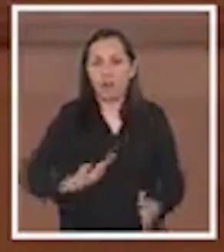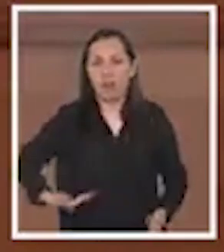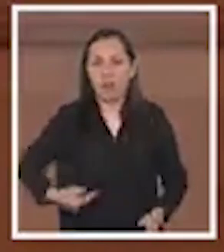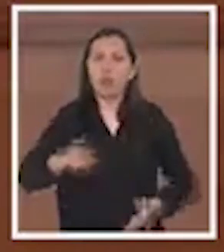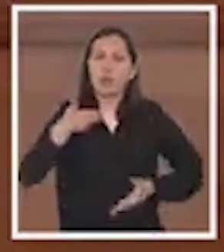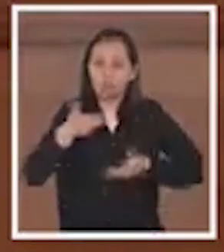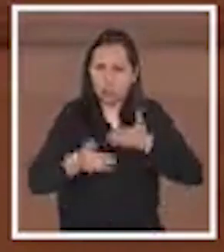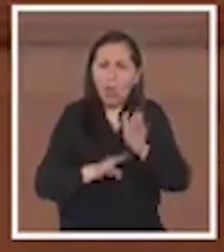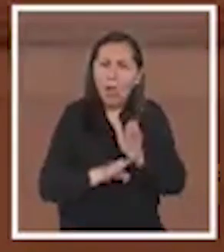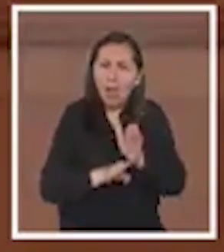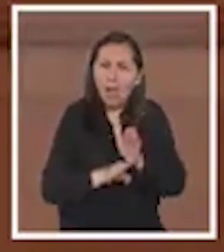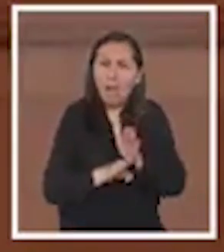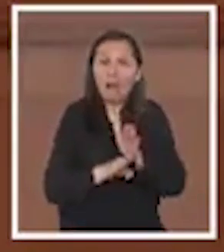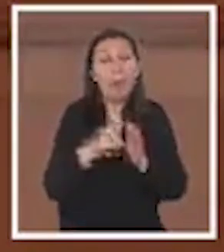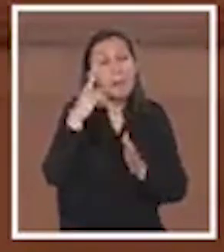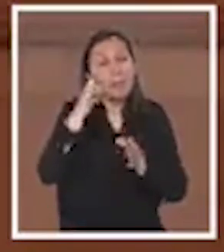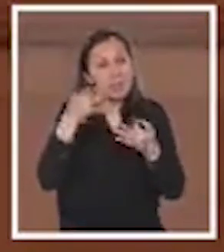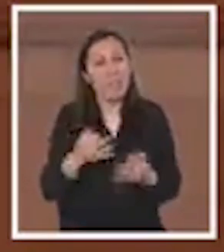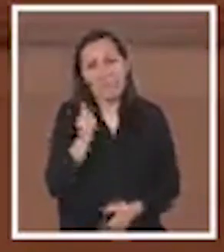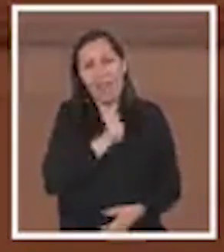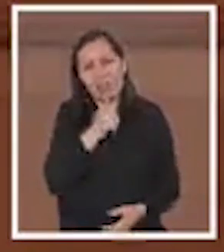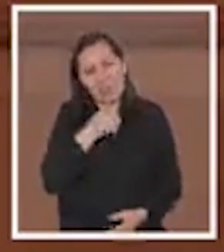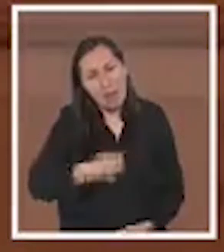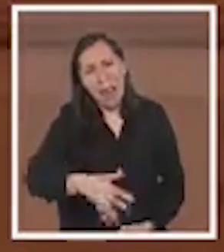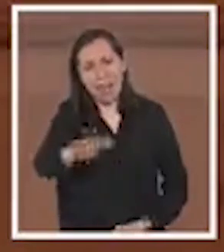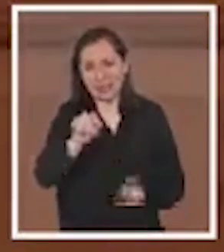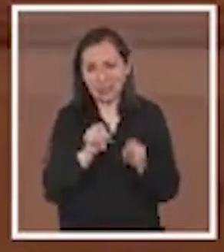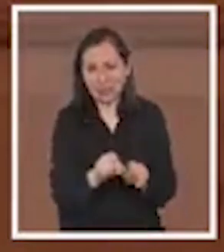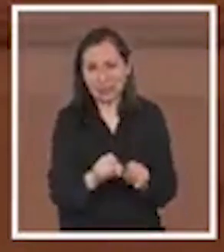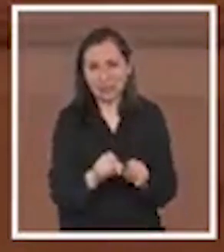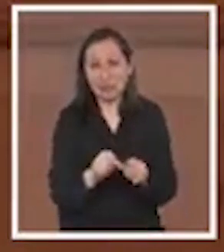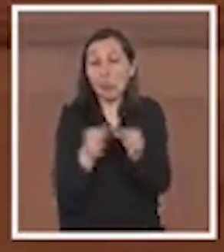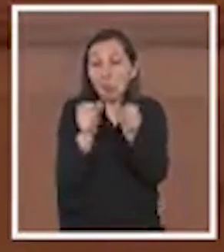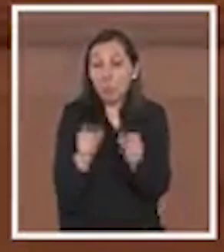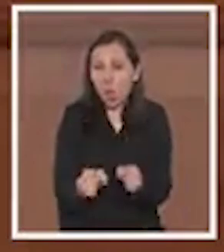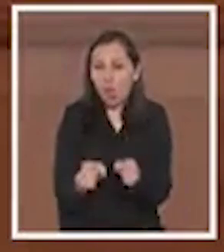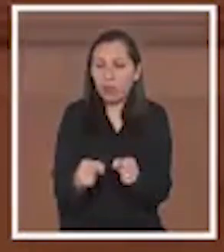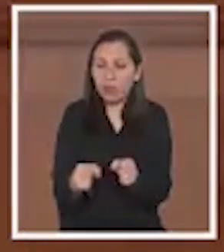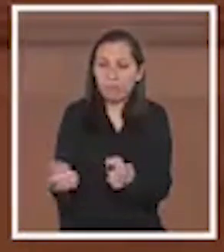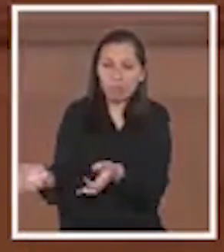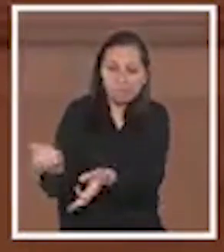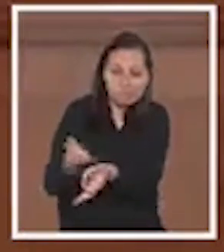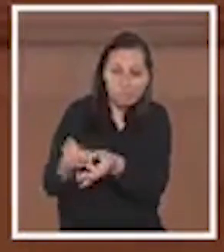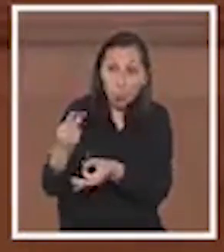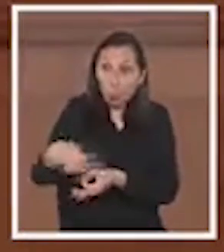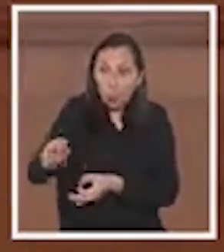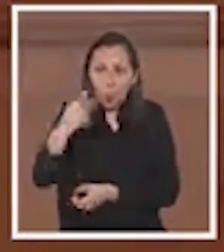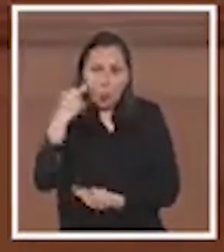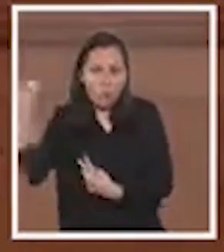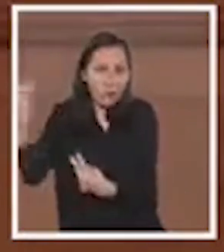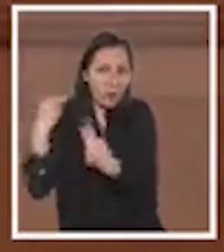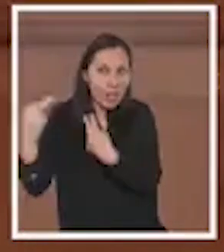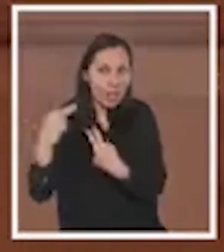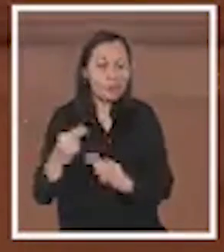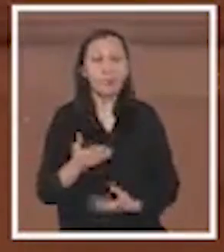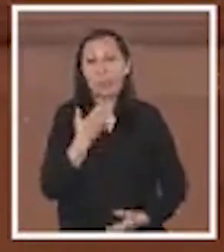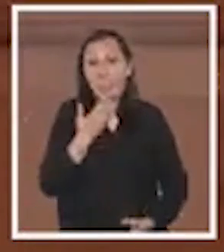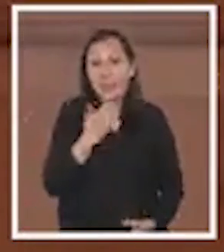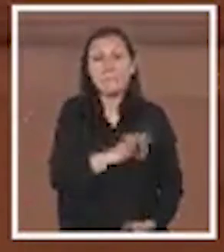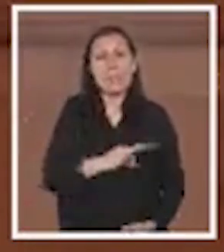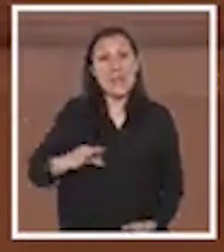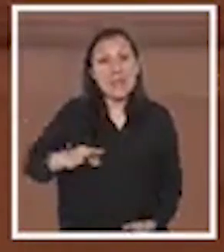avanzado, pero también de seguro nos falta. Y ahí el poder recoger sus impresiones, el que los